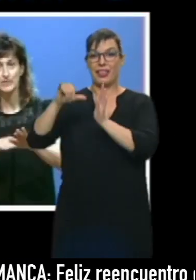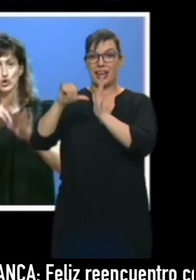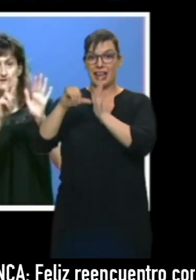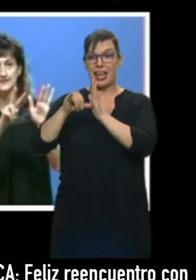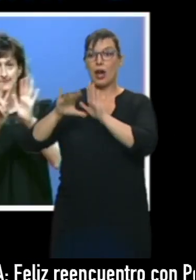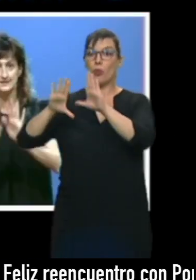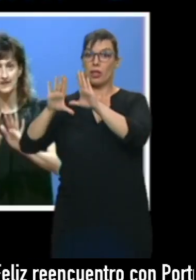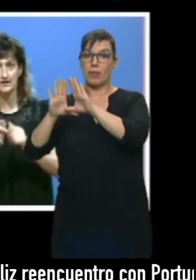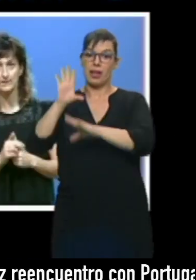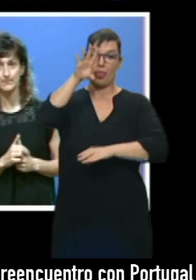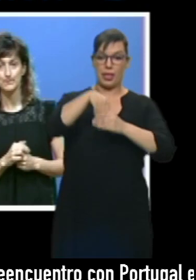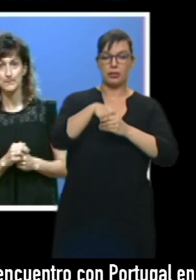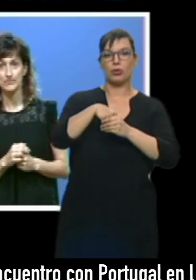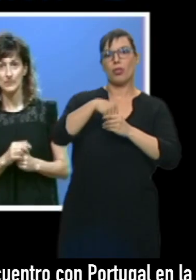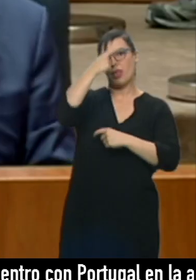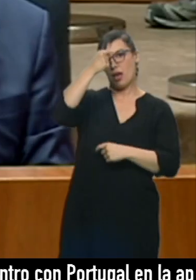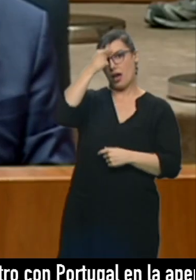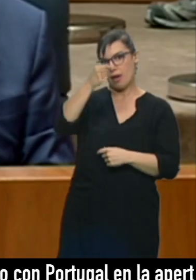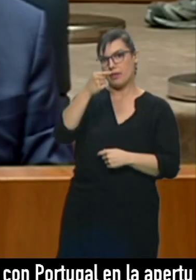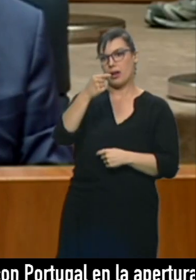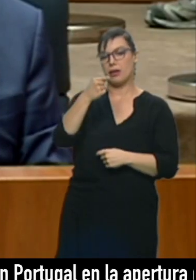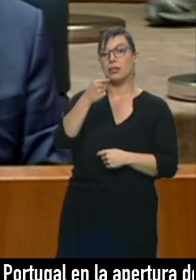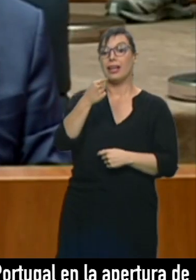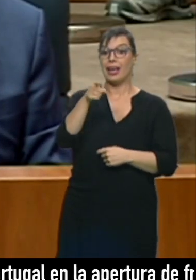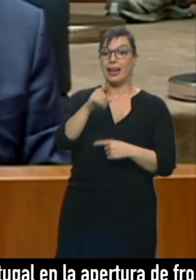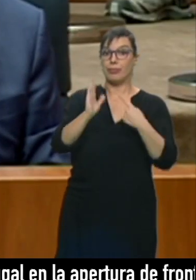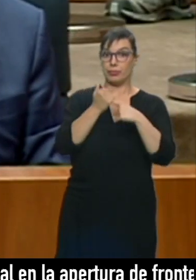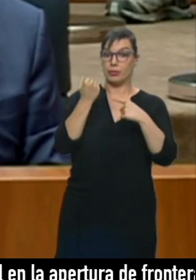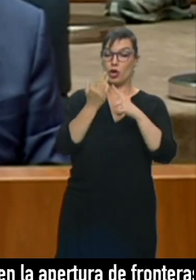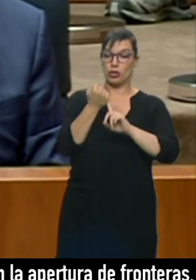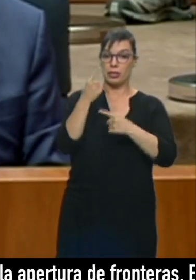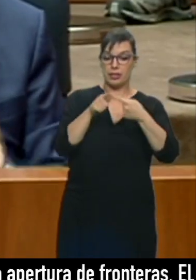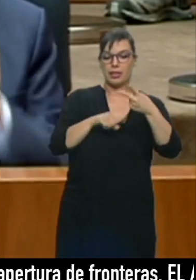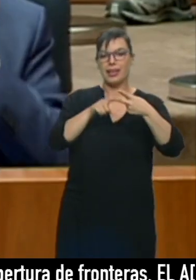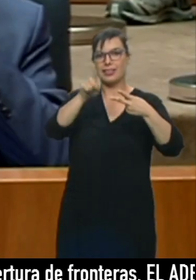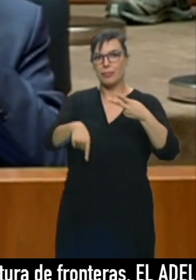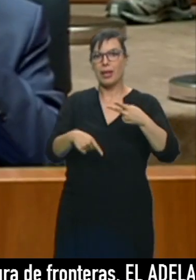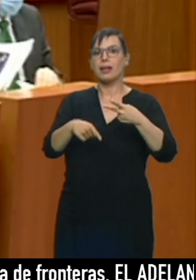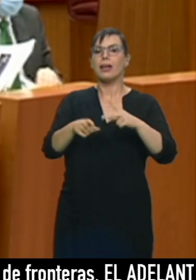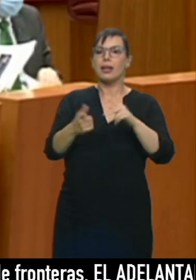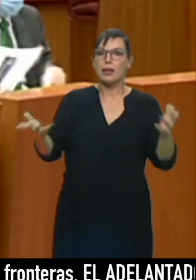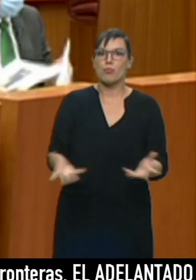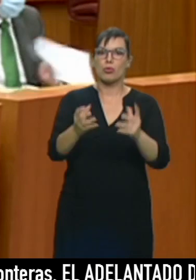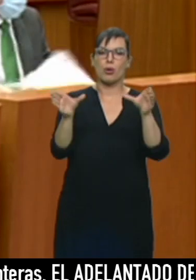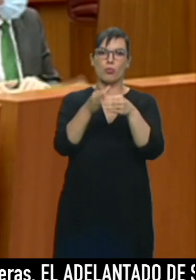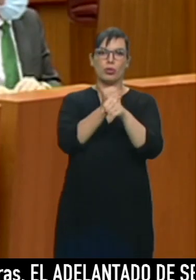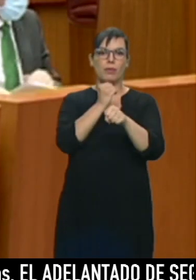ha revalidado por Ávila. Esa petición al Gobierno de España e impulsar el Grupo de Trabajo de las Ciudades Patrimonio de la Humanidad.